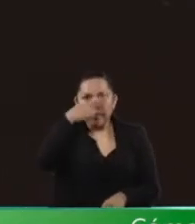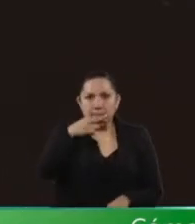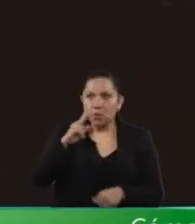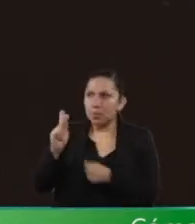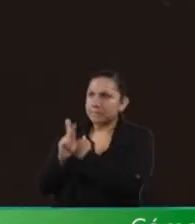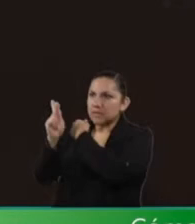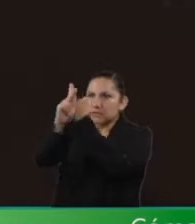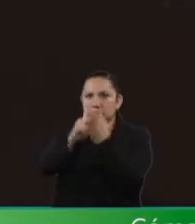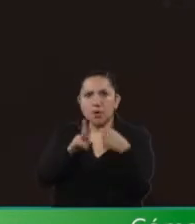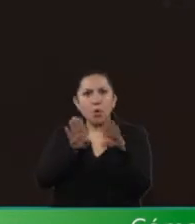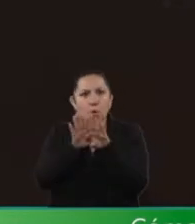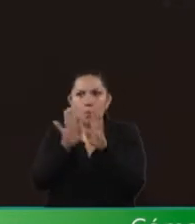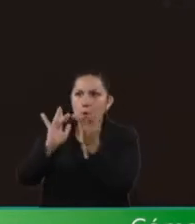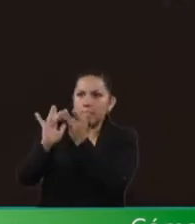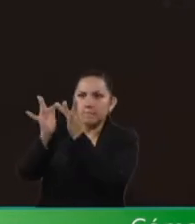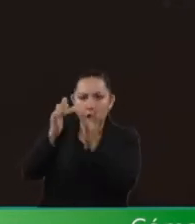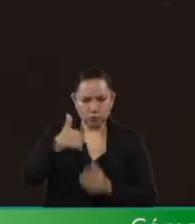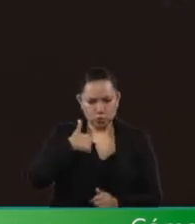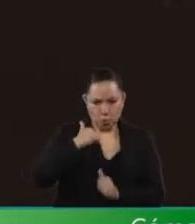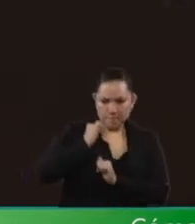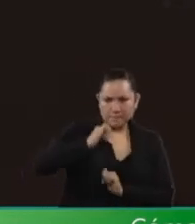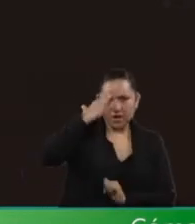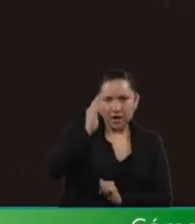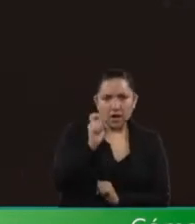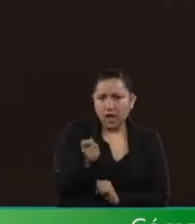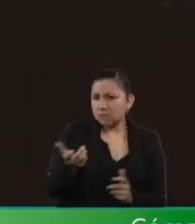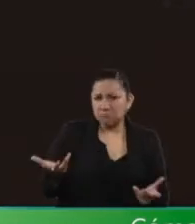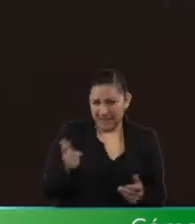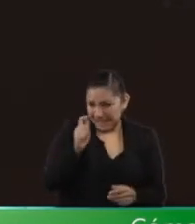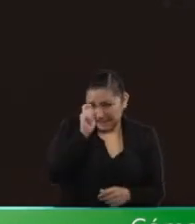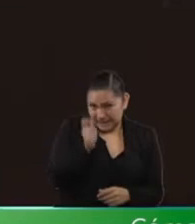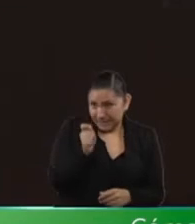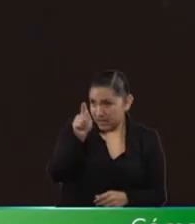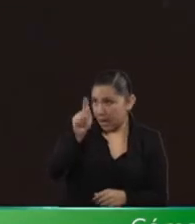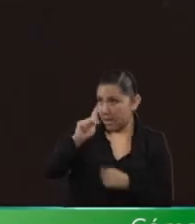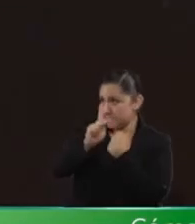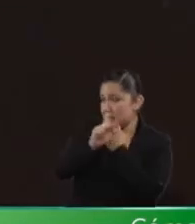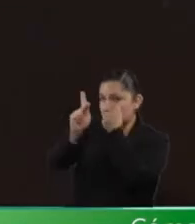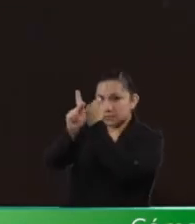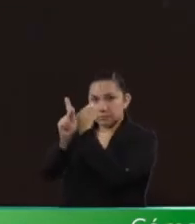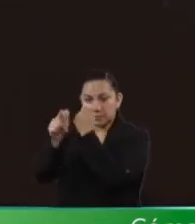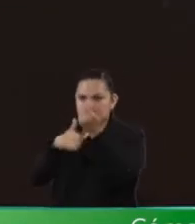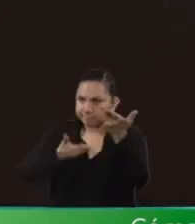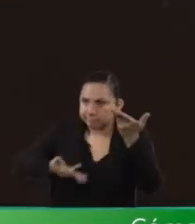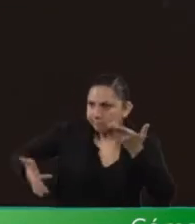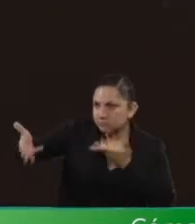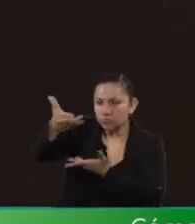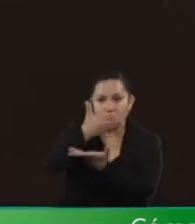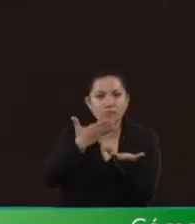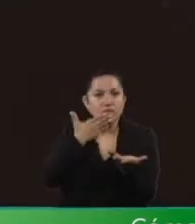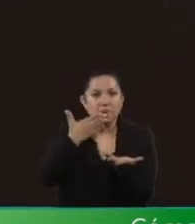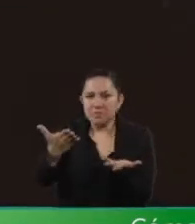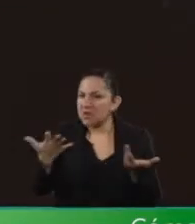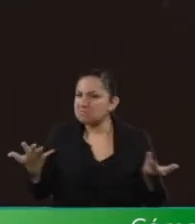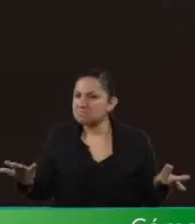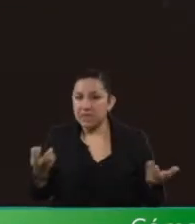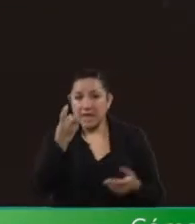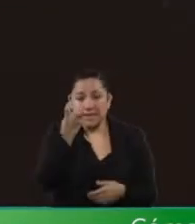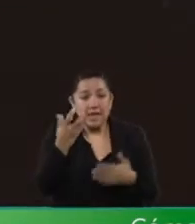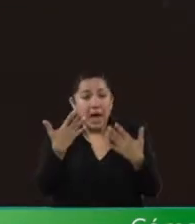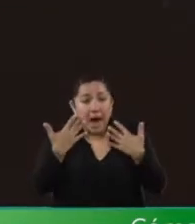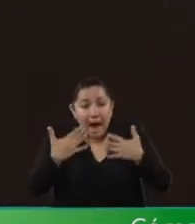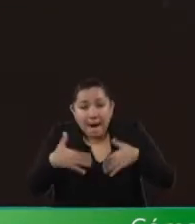resumen, no ha habido política exterior. Ha habido apenas la administración de un presupuesto con